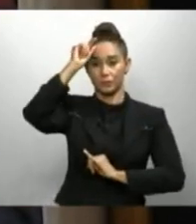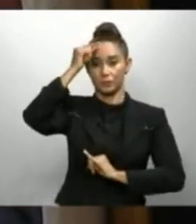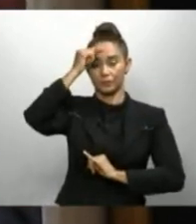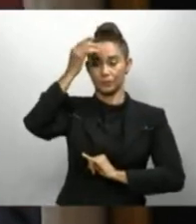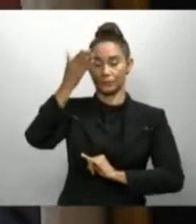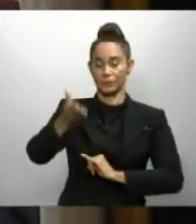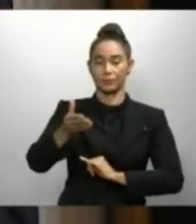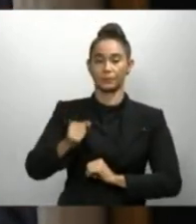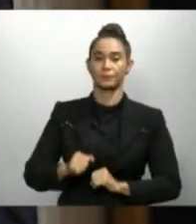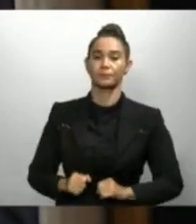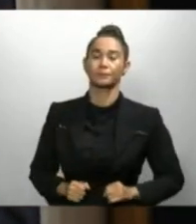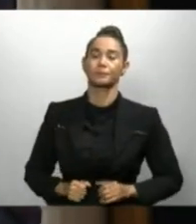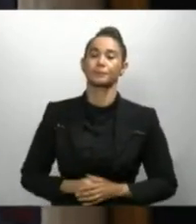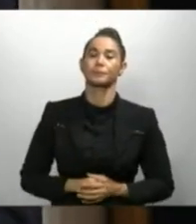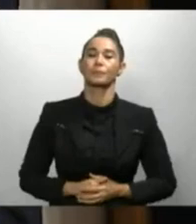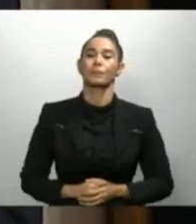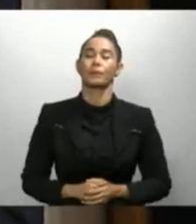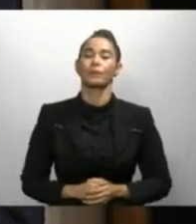gubernamentales correspondientes.